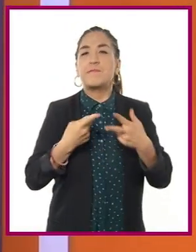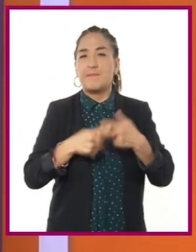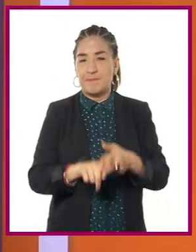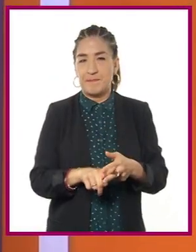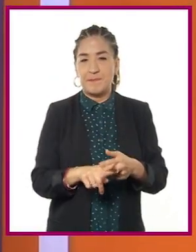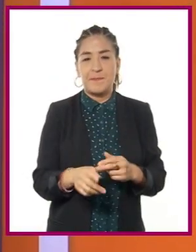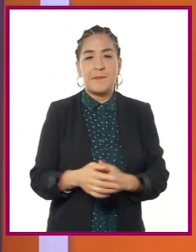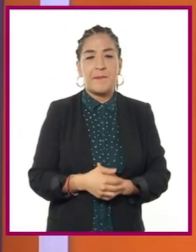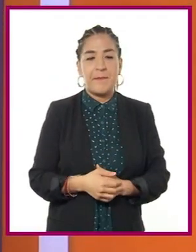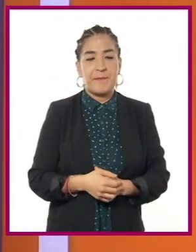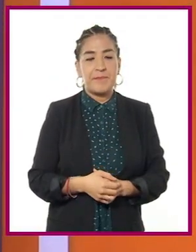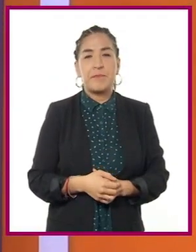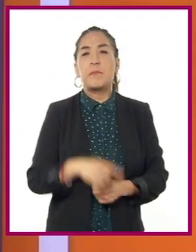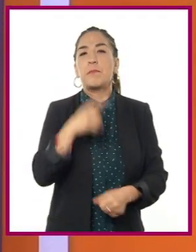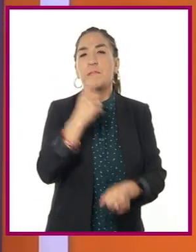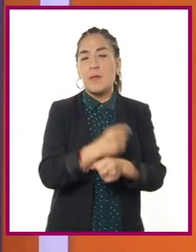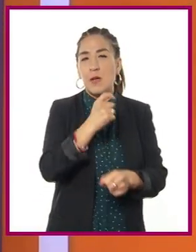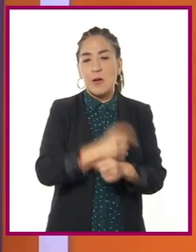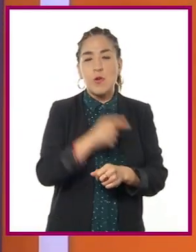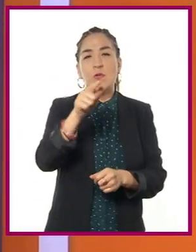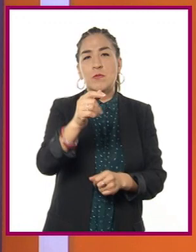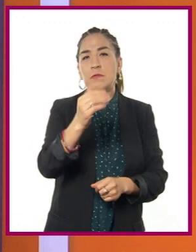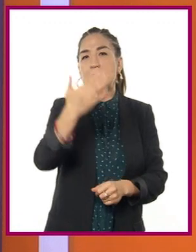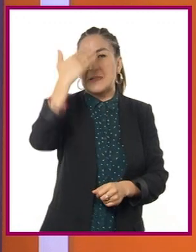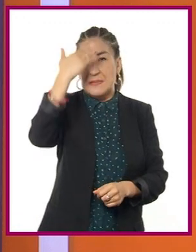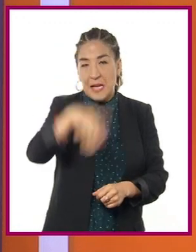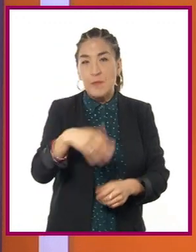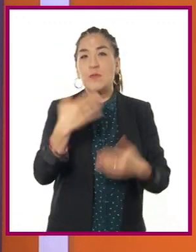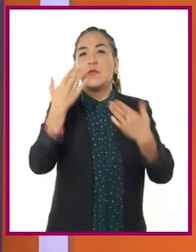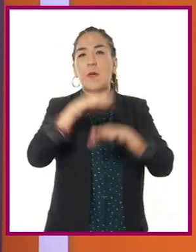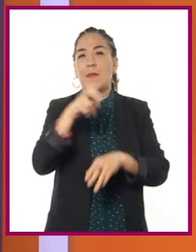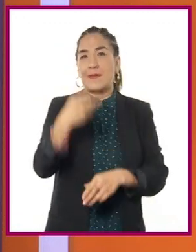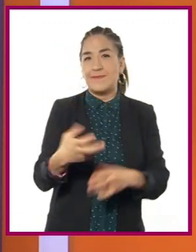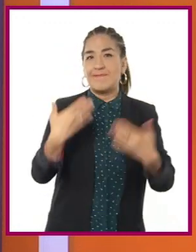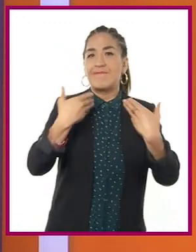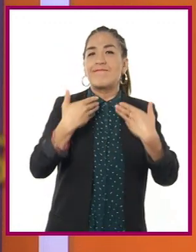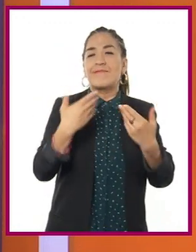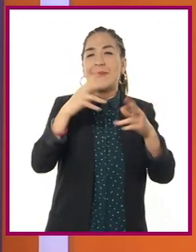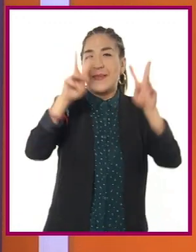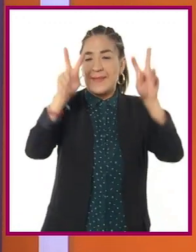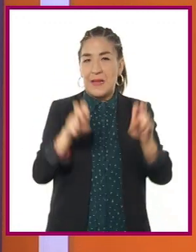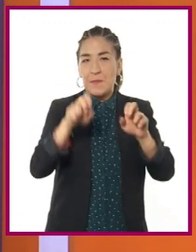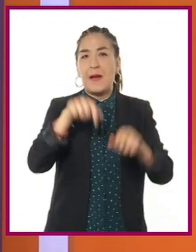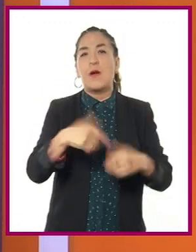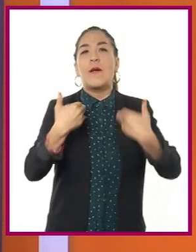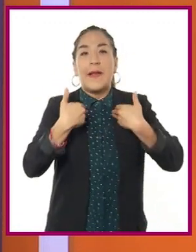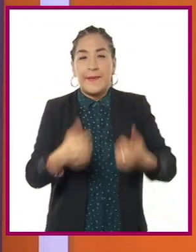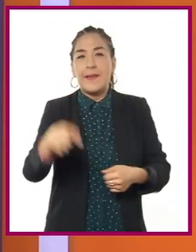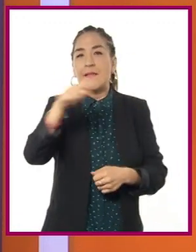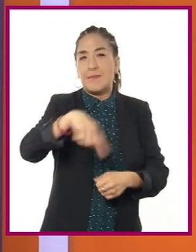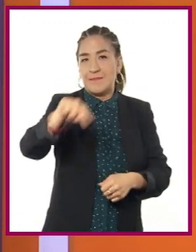Iniciemos activando los conocimientos previos para la comprensión del aprendizaje esperado.